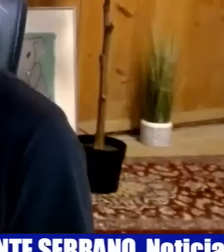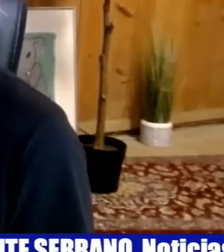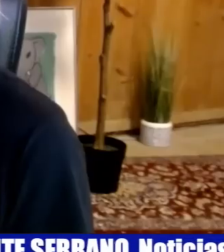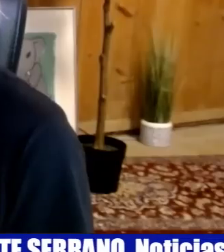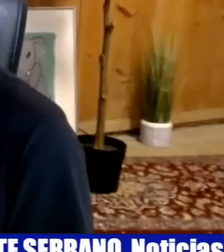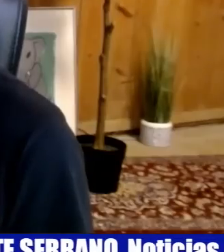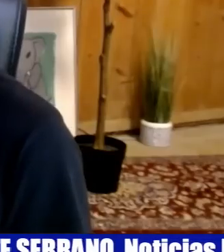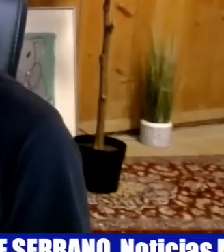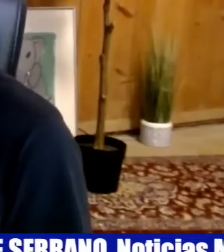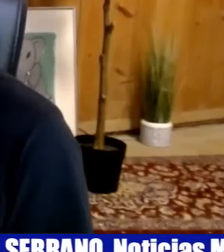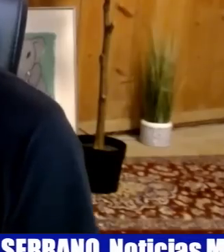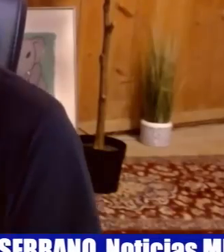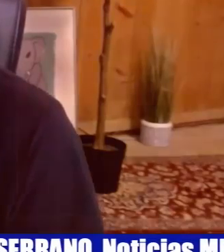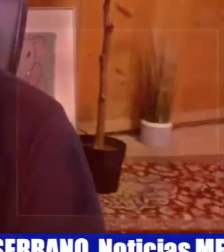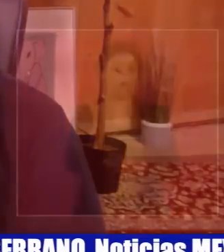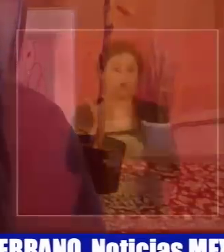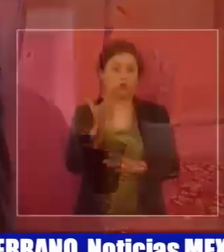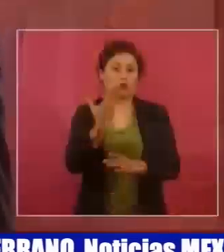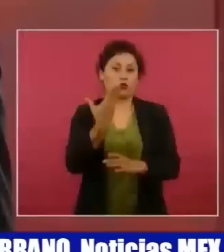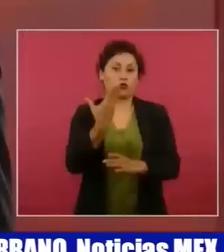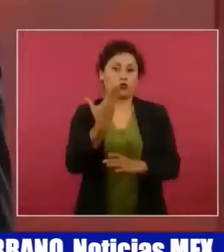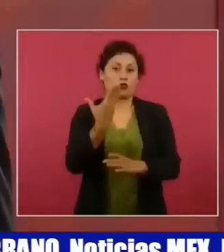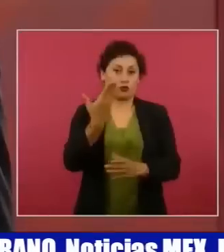y lo platicamos de bolón pimpollo?